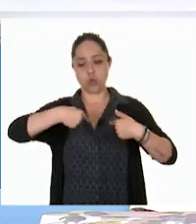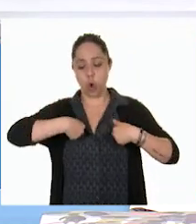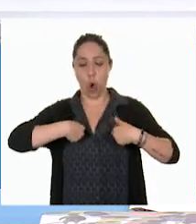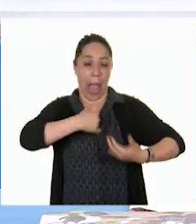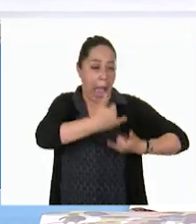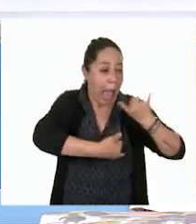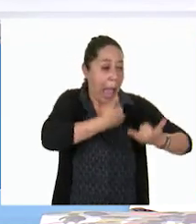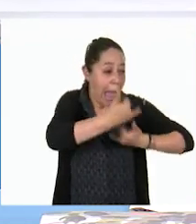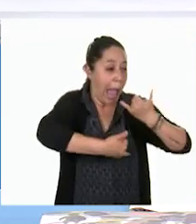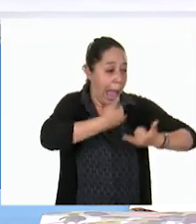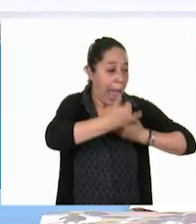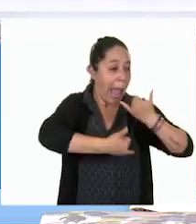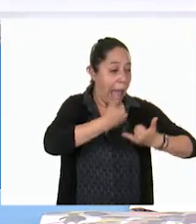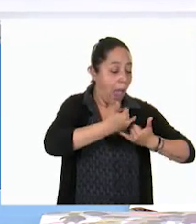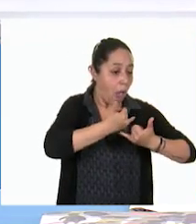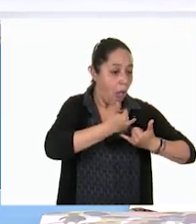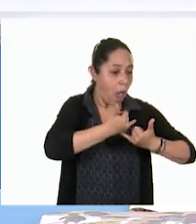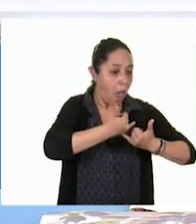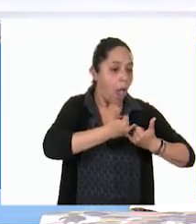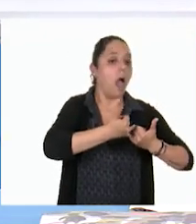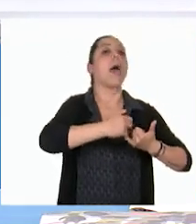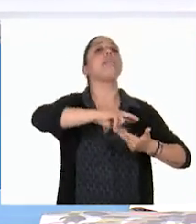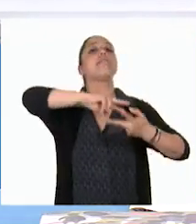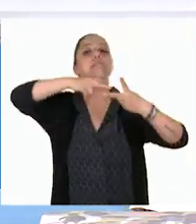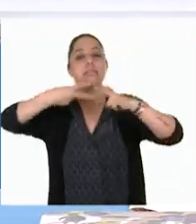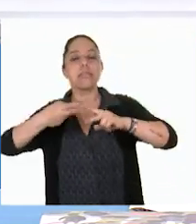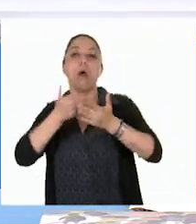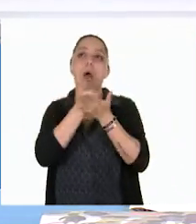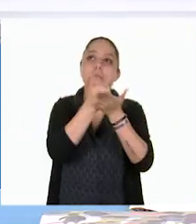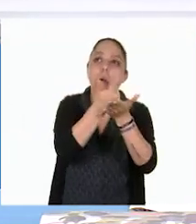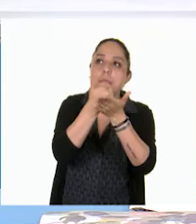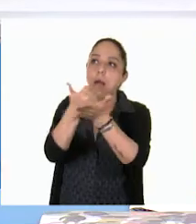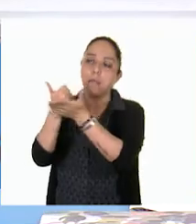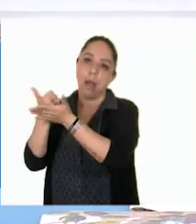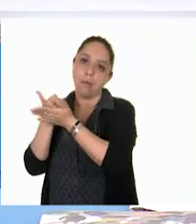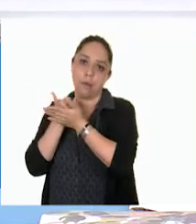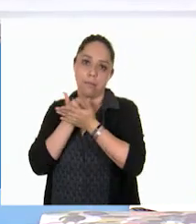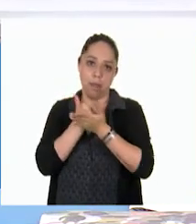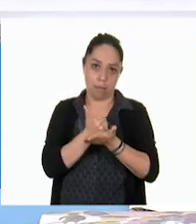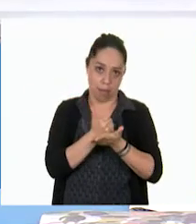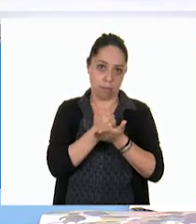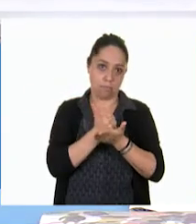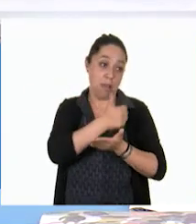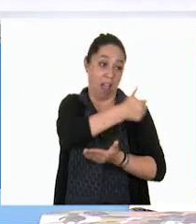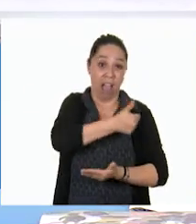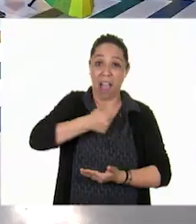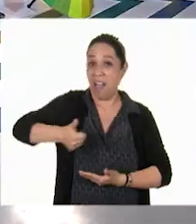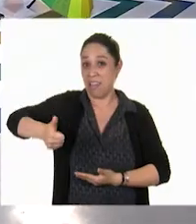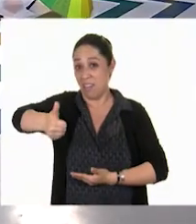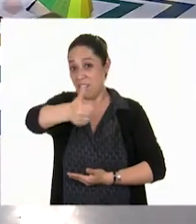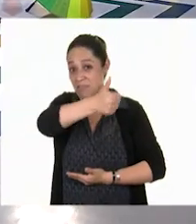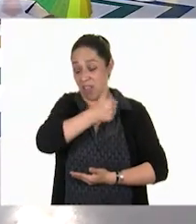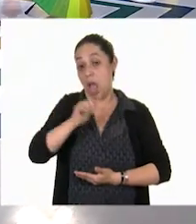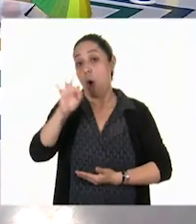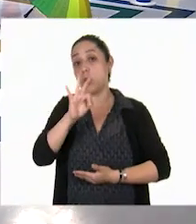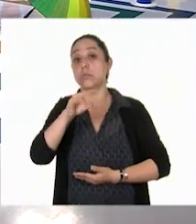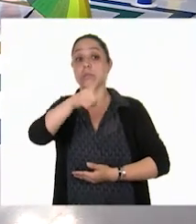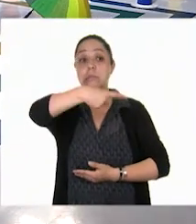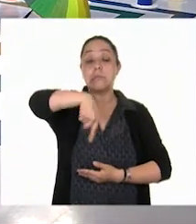me toca ayudar más en la casa. Es una manera de repartir tareas. Si no, pondría en desventaja a mis